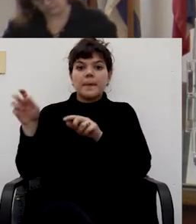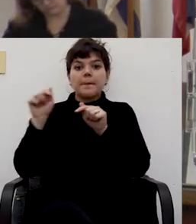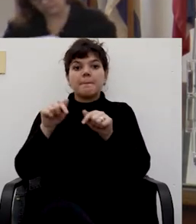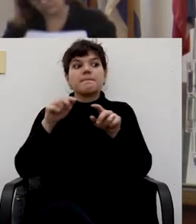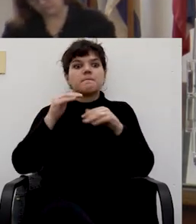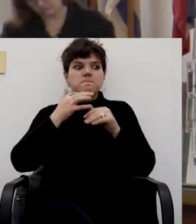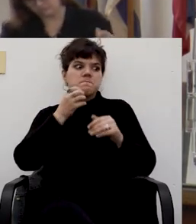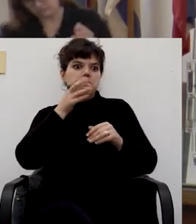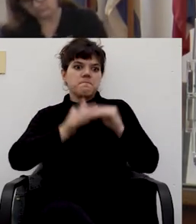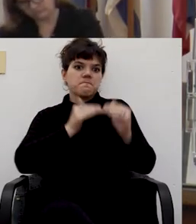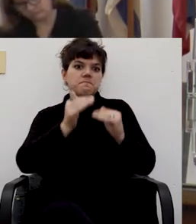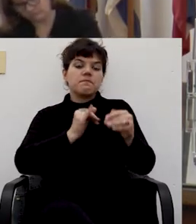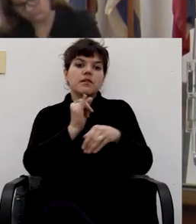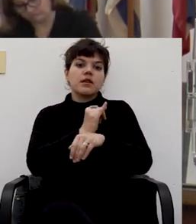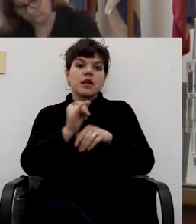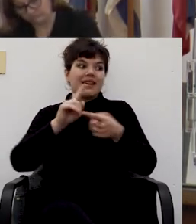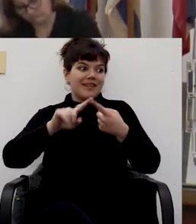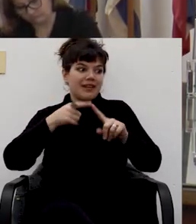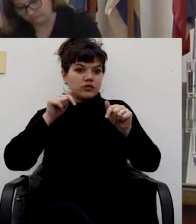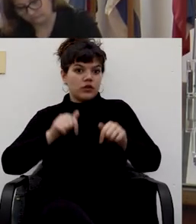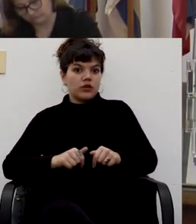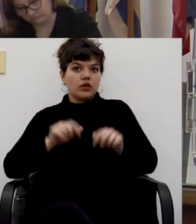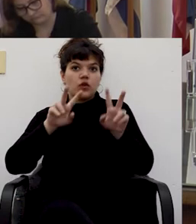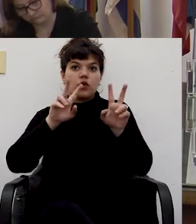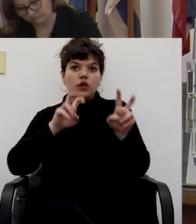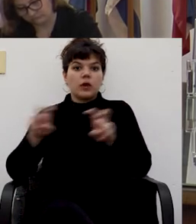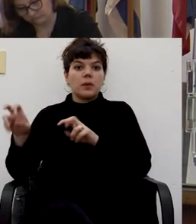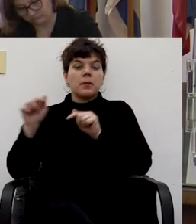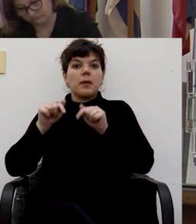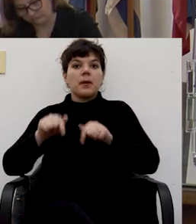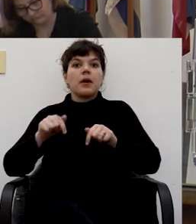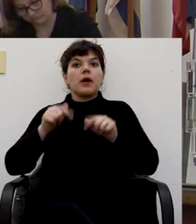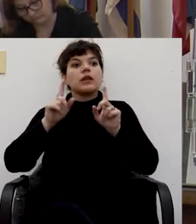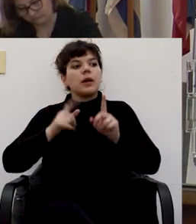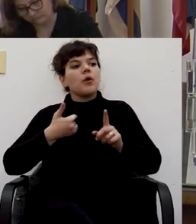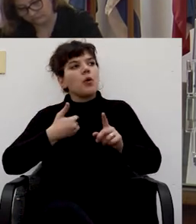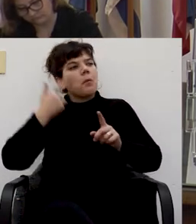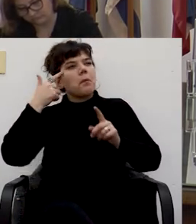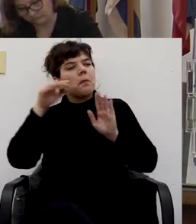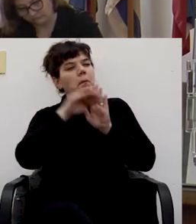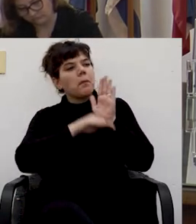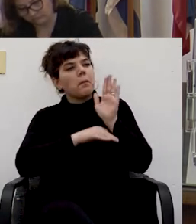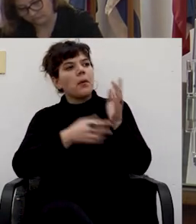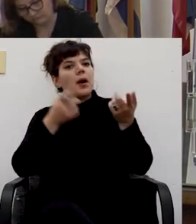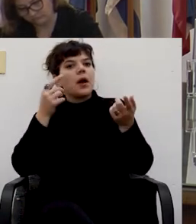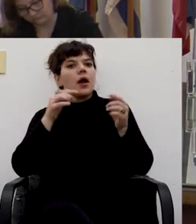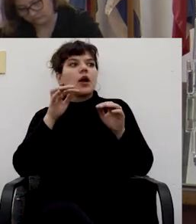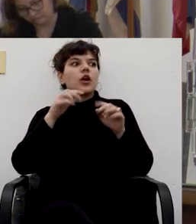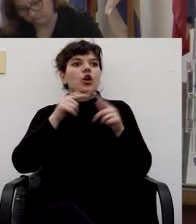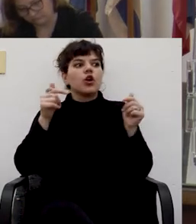en relación a esto y también empezar a pensar líneas programáticas, acciones a corto y mediano